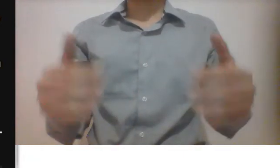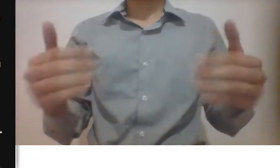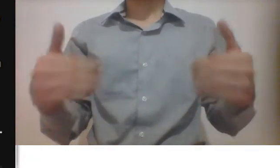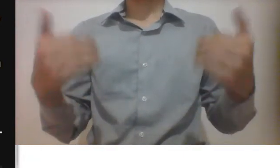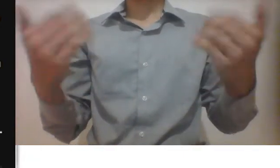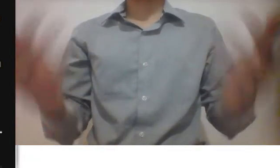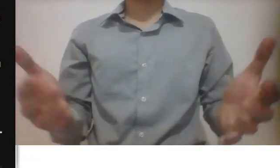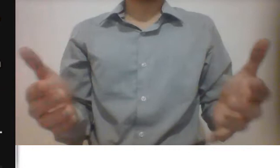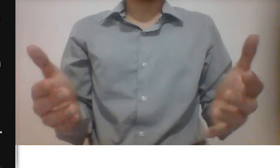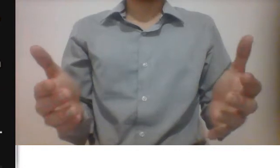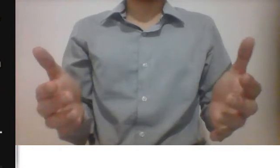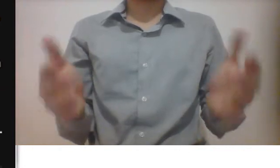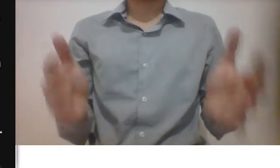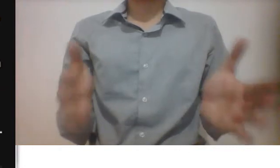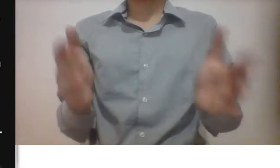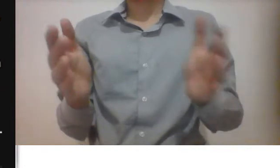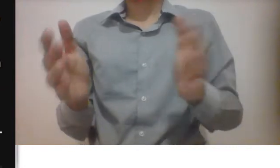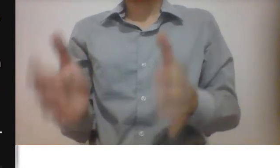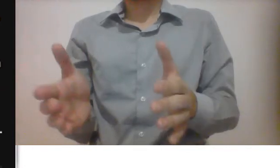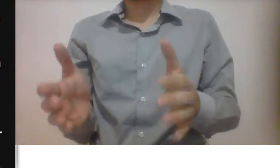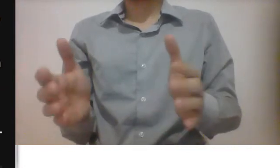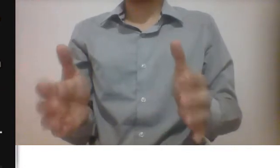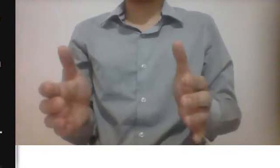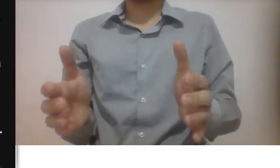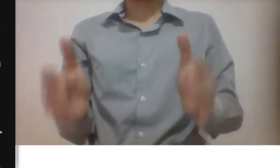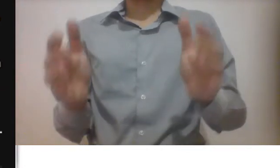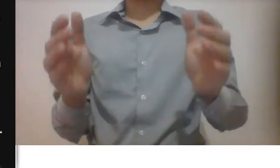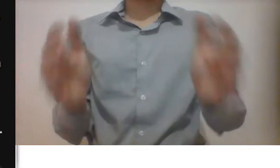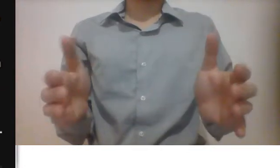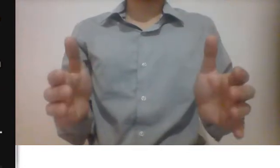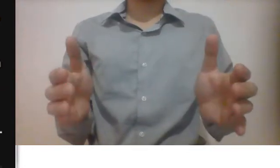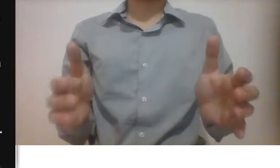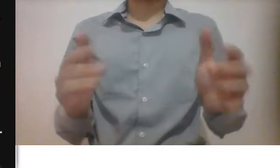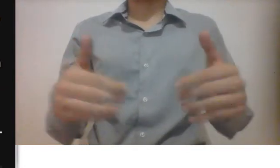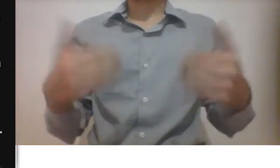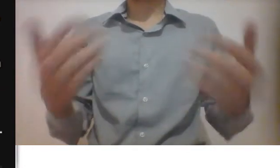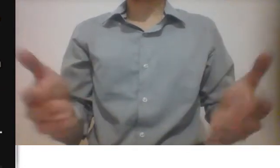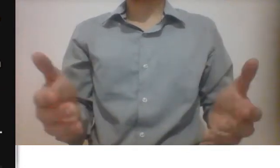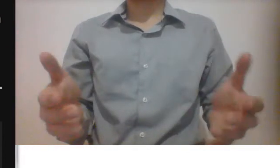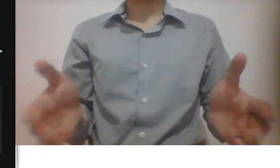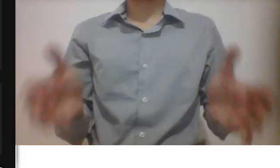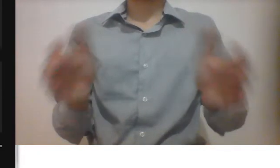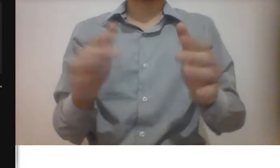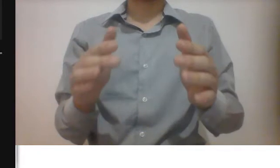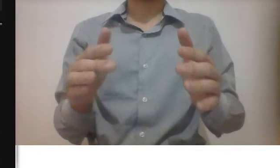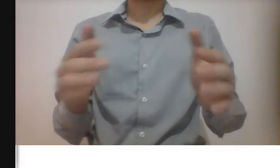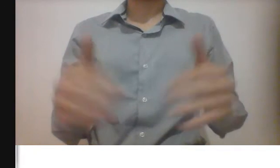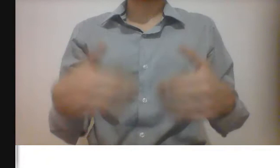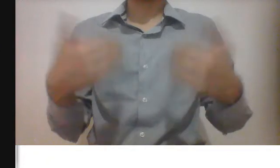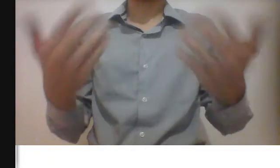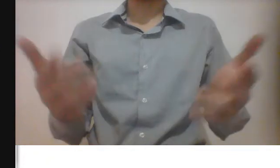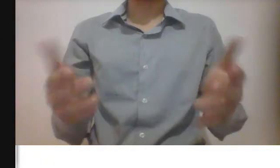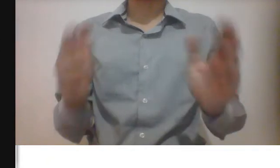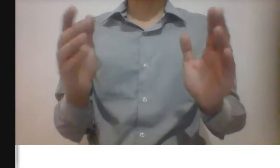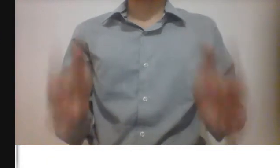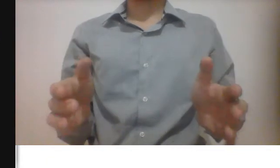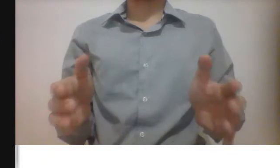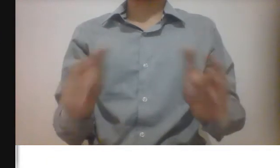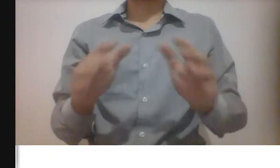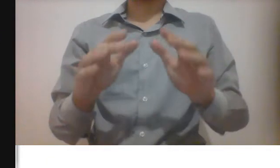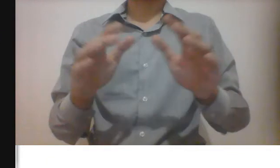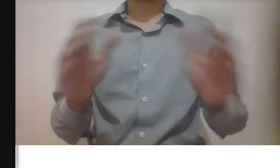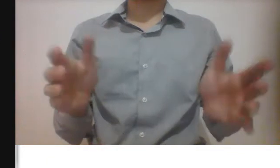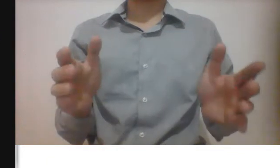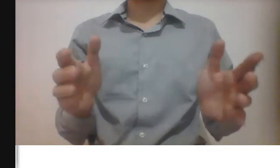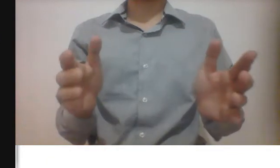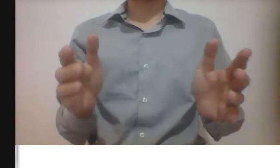normal, ya que ellos se beneficiaban de este tipo de actos. Ahora que estamos viendo que en el mismo SAT a sus trabajadores le está diciendo, oigan, compórtense,